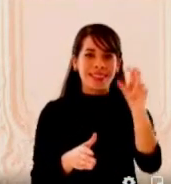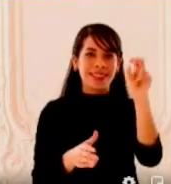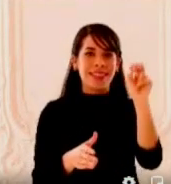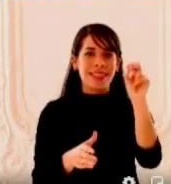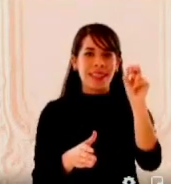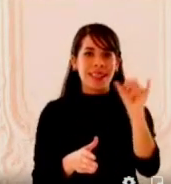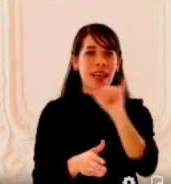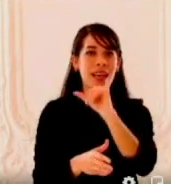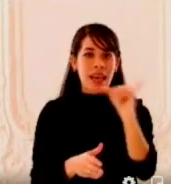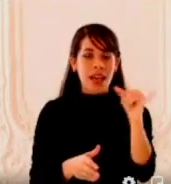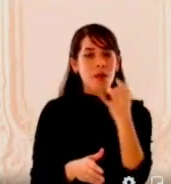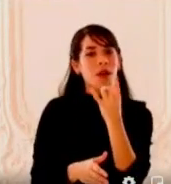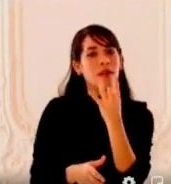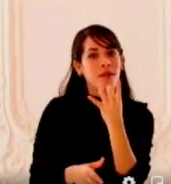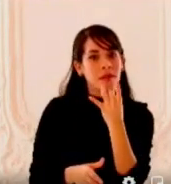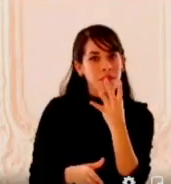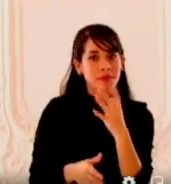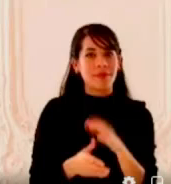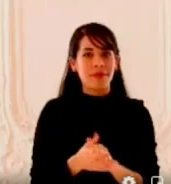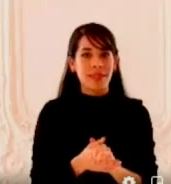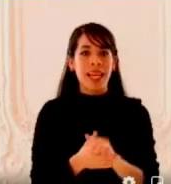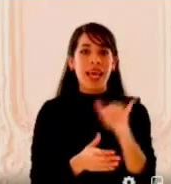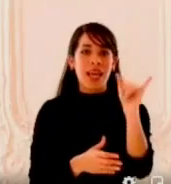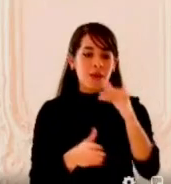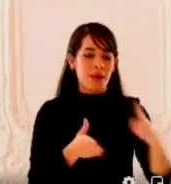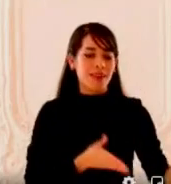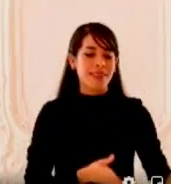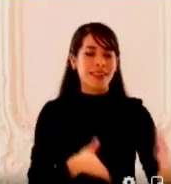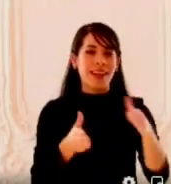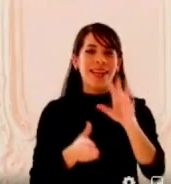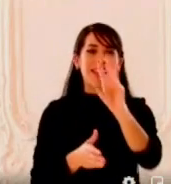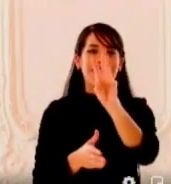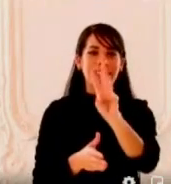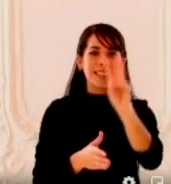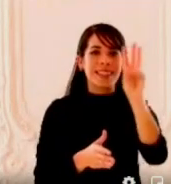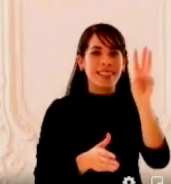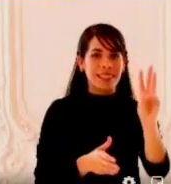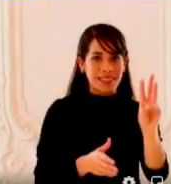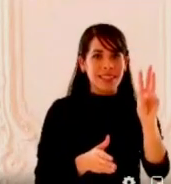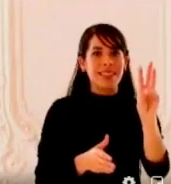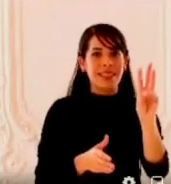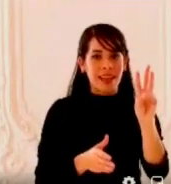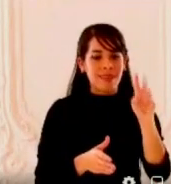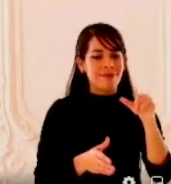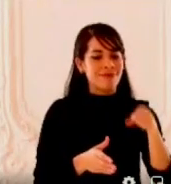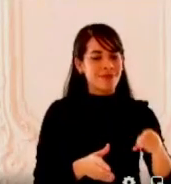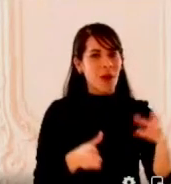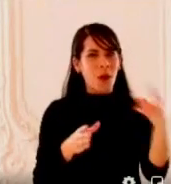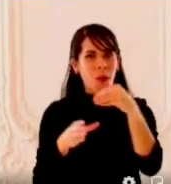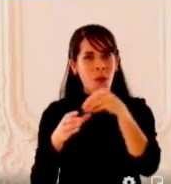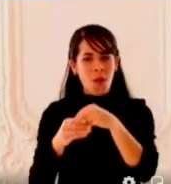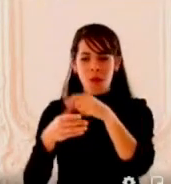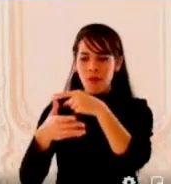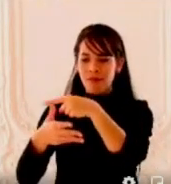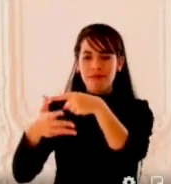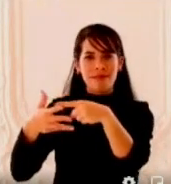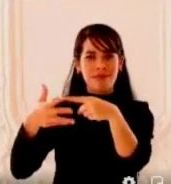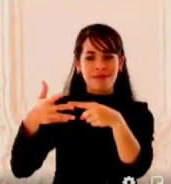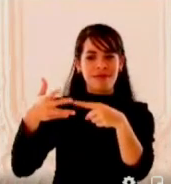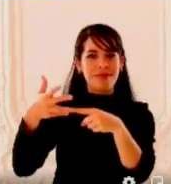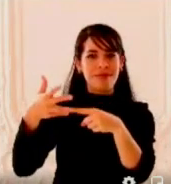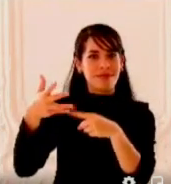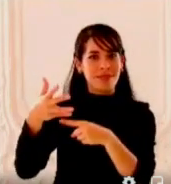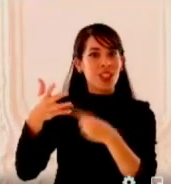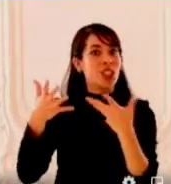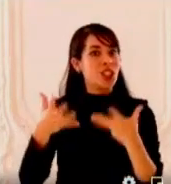atender iluminación en el proyecto de la PR-66, que también ya está en ejecución. Así que ya hay unos que ya están en construcción y se